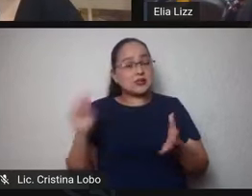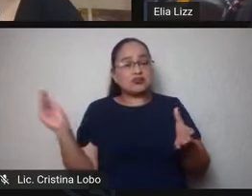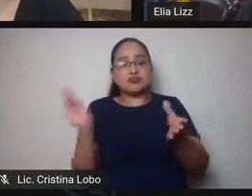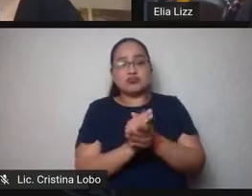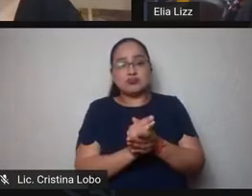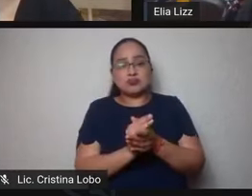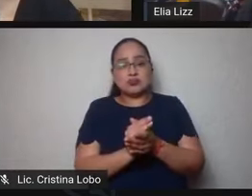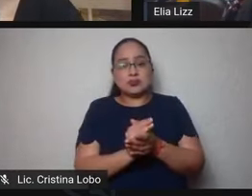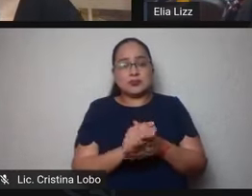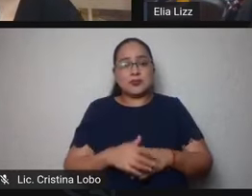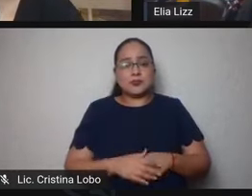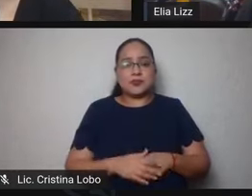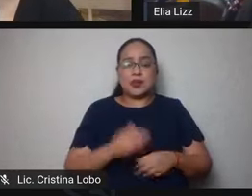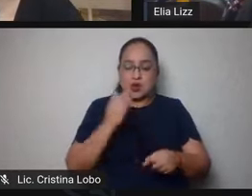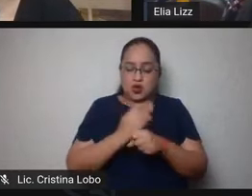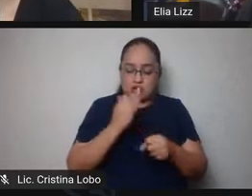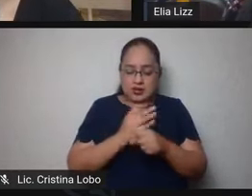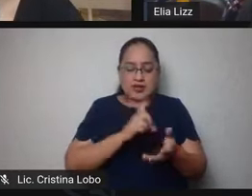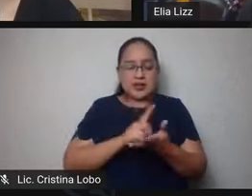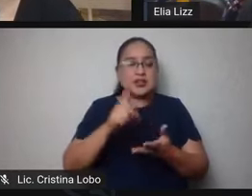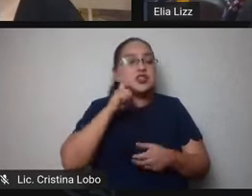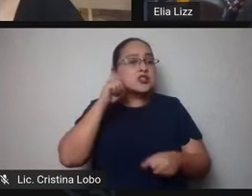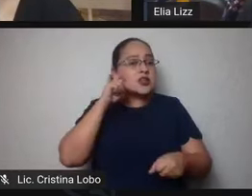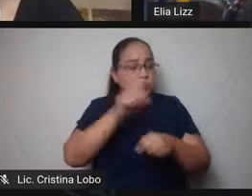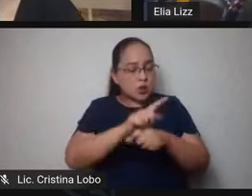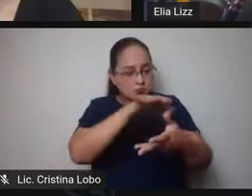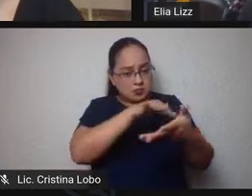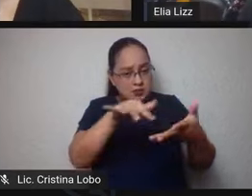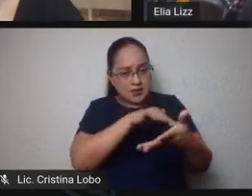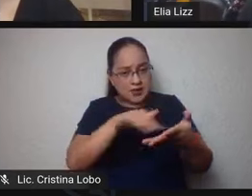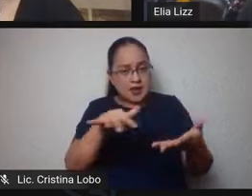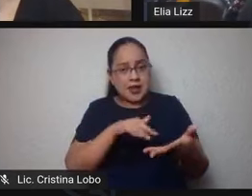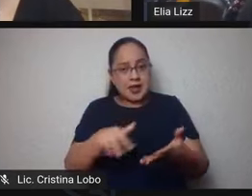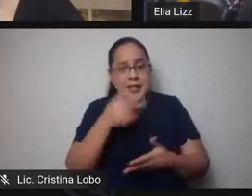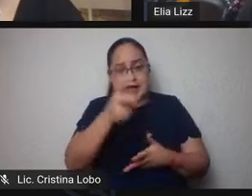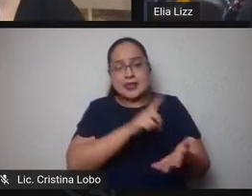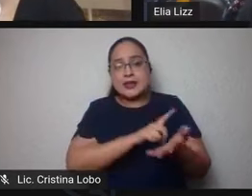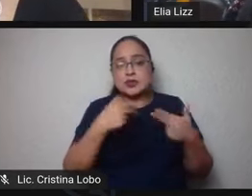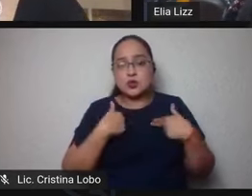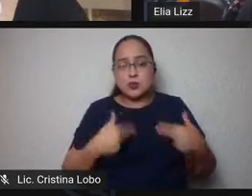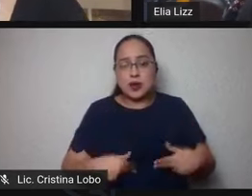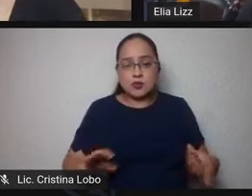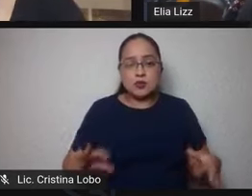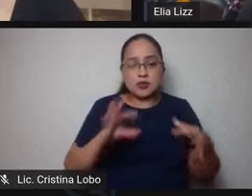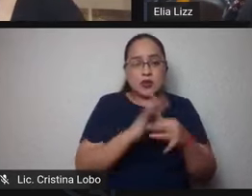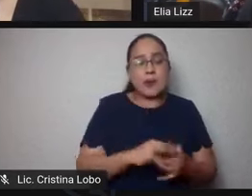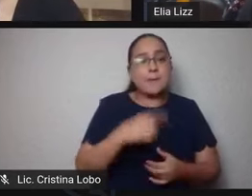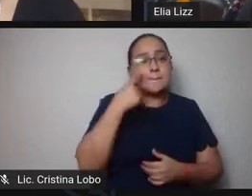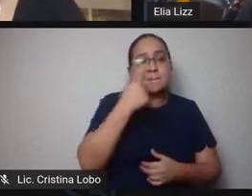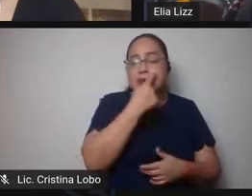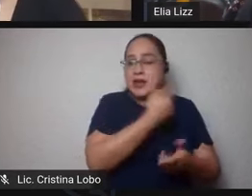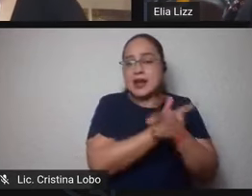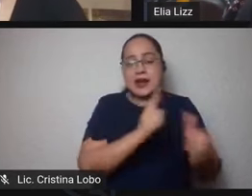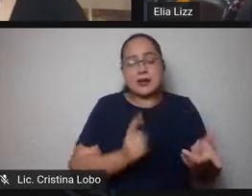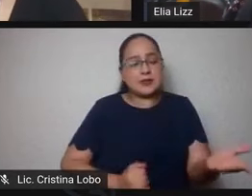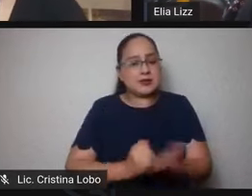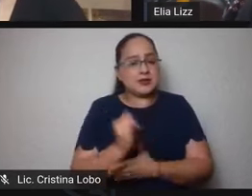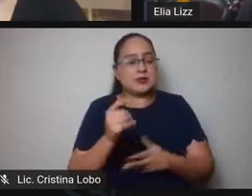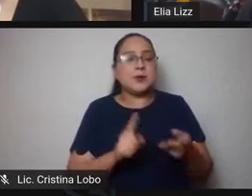volada les voy a leer algunos de los derechos sexuales que son derechos humanos. Por derecho favor. A la libertad sexual. Derecho